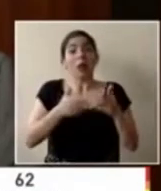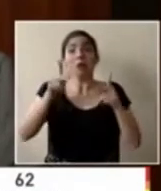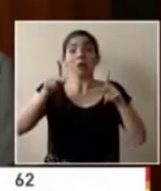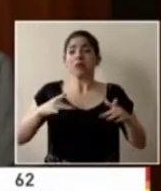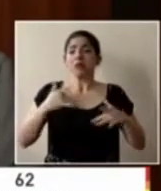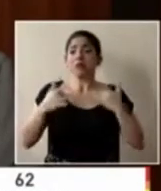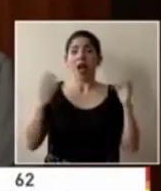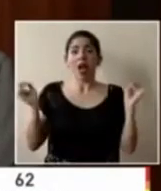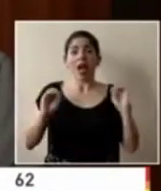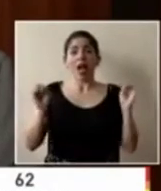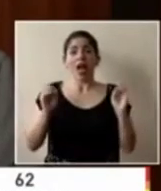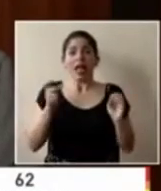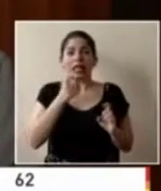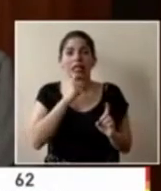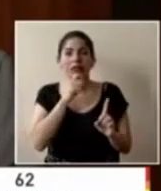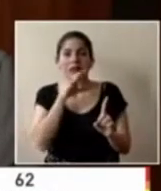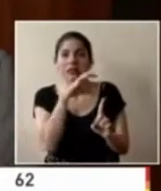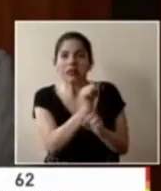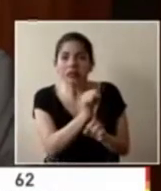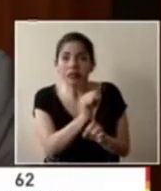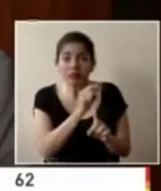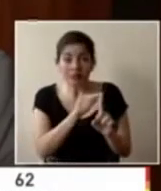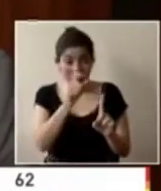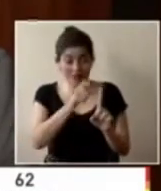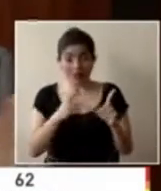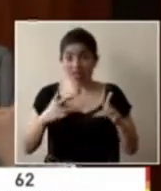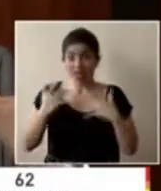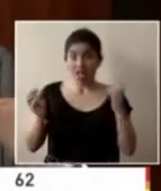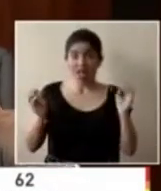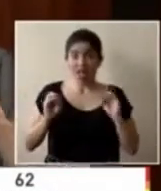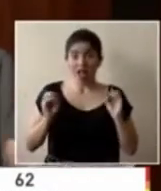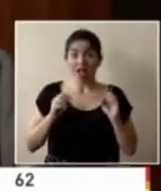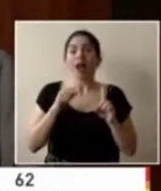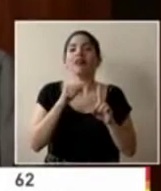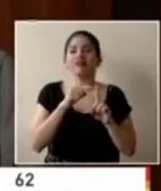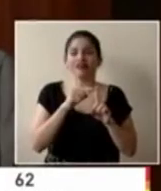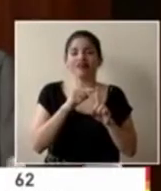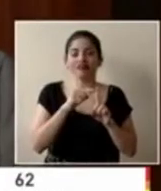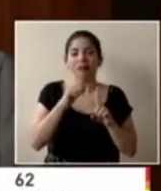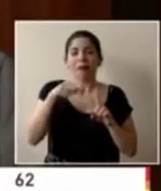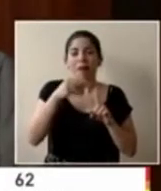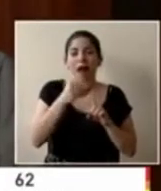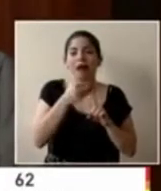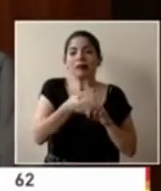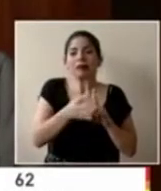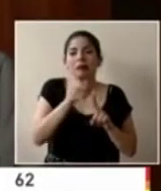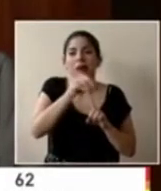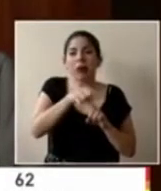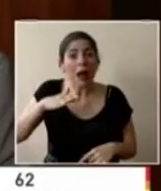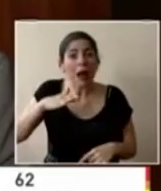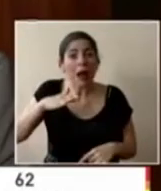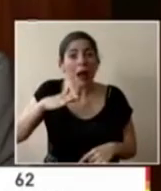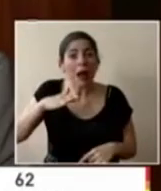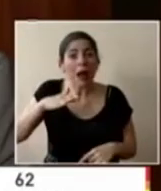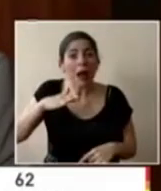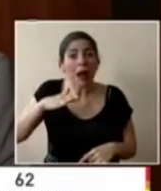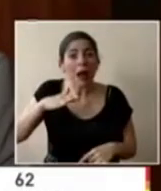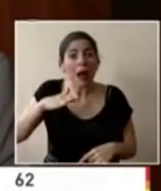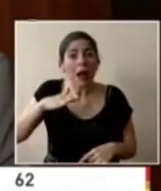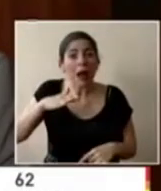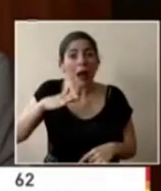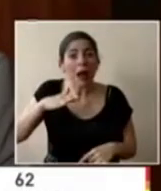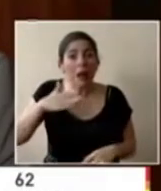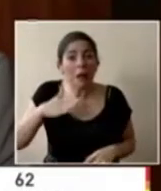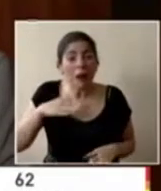identificarlas. Pero esas personas sin síntomas van a provocar cuadros graves, lamentablemente. Van a infectar a otras